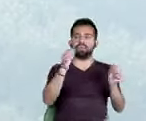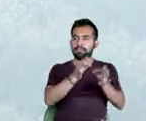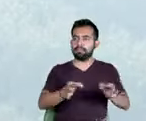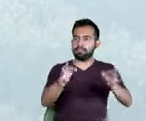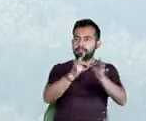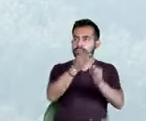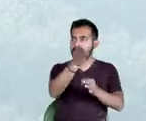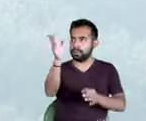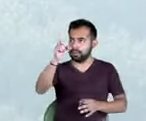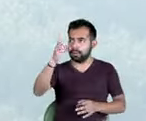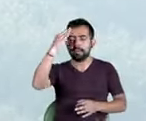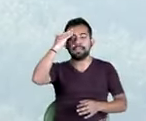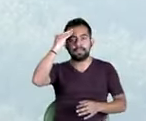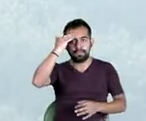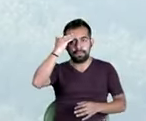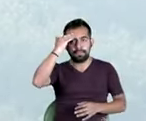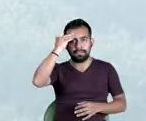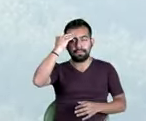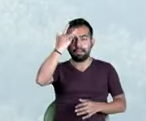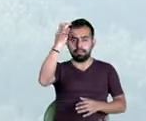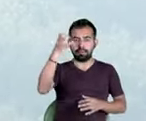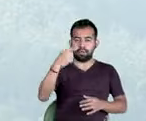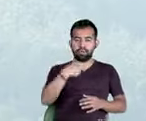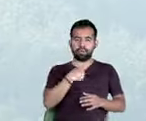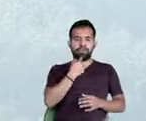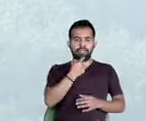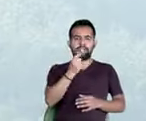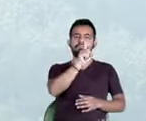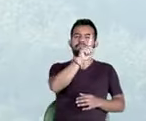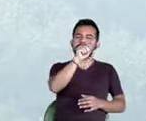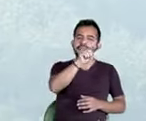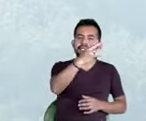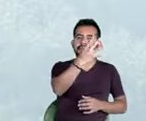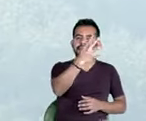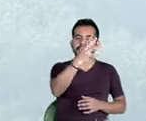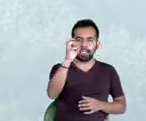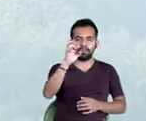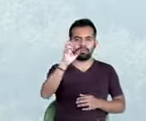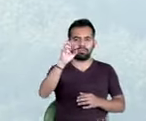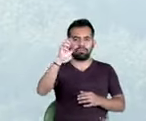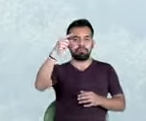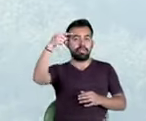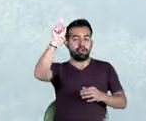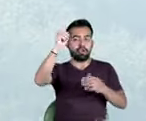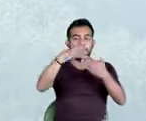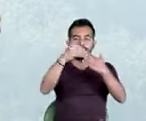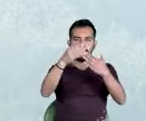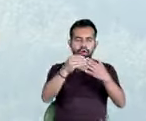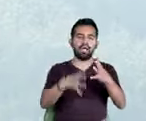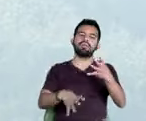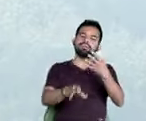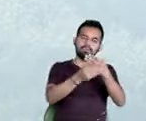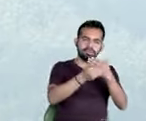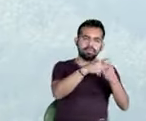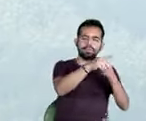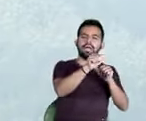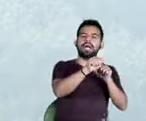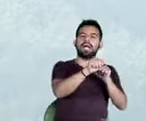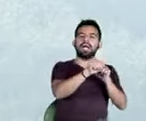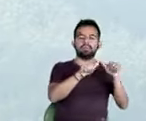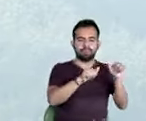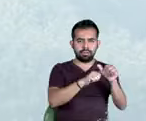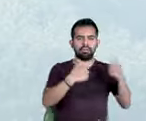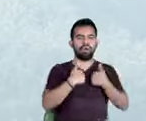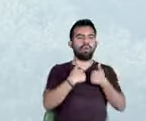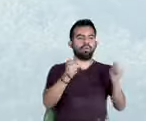¿sí? De los, cuando yo digo cerca de 1.500 millones de dólares, estamos sumando lo que tienen las empresas, las entidades autónomas, más lo que